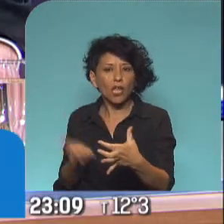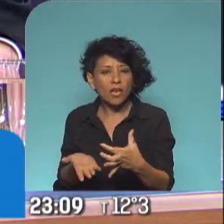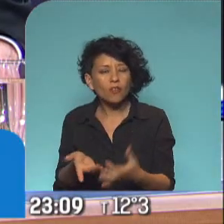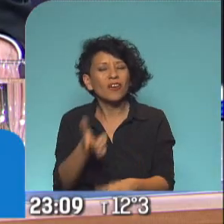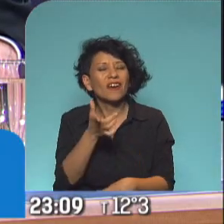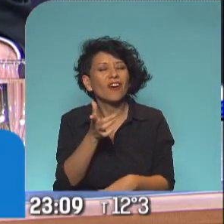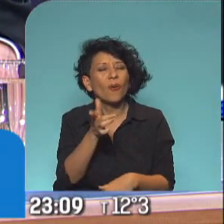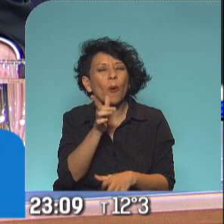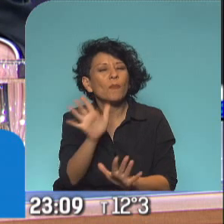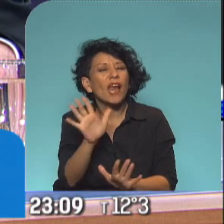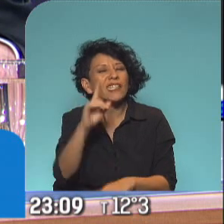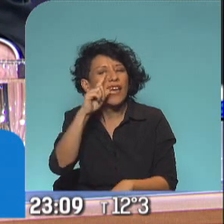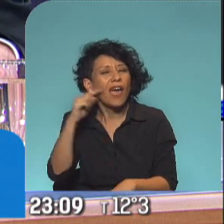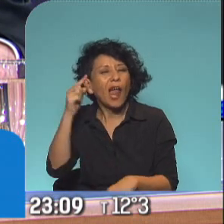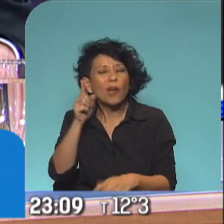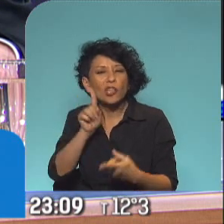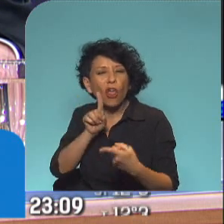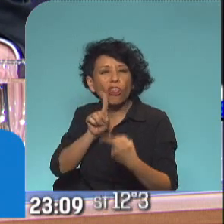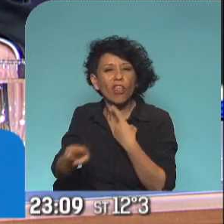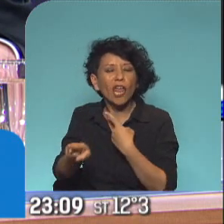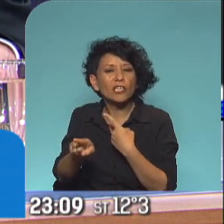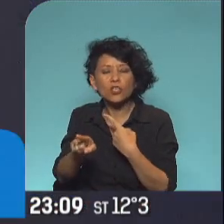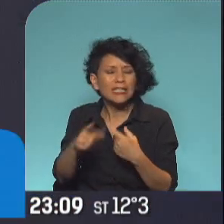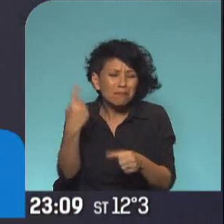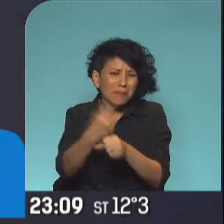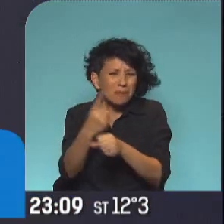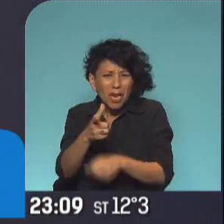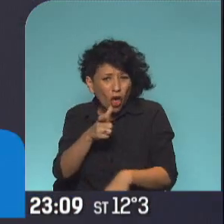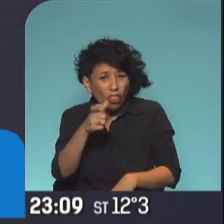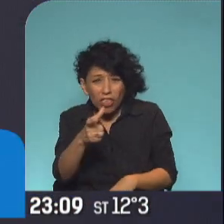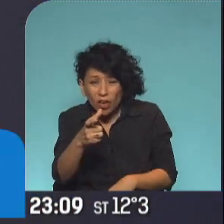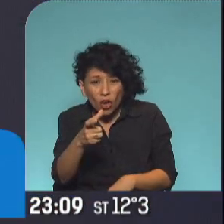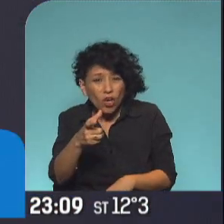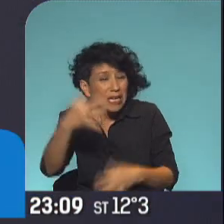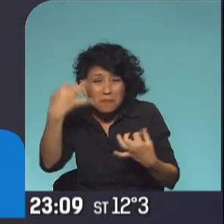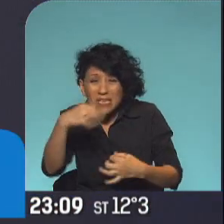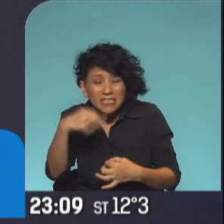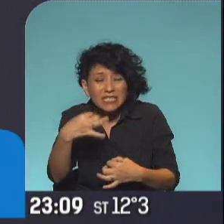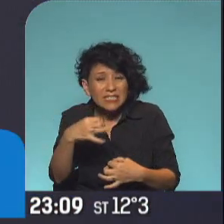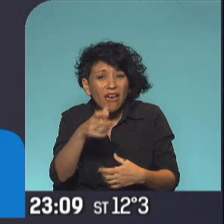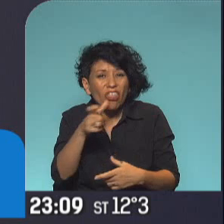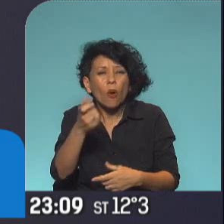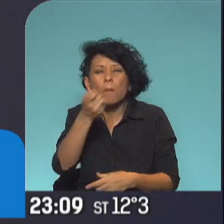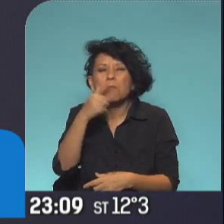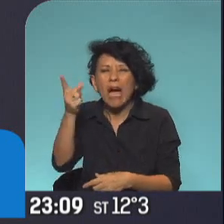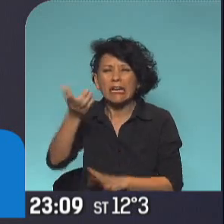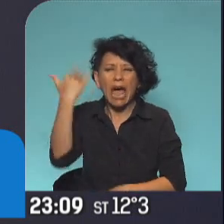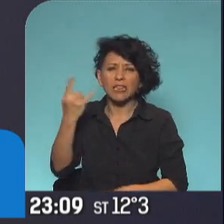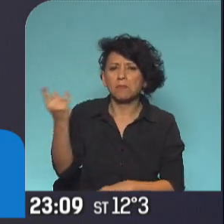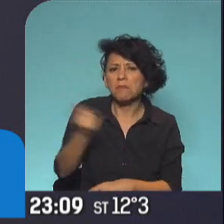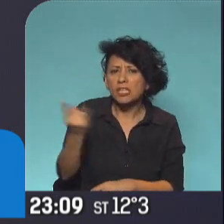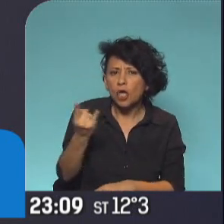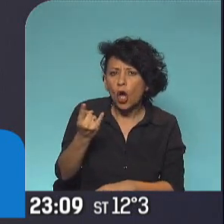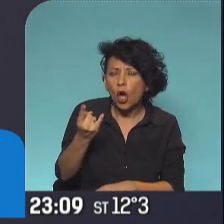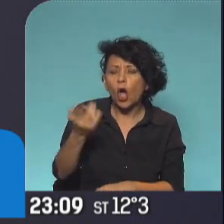fue directamente su intervención. Sí. La primera intervención ya hizo especial mención a que Macri había mentido en el